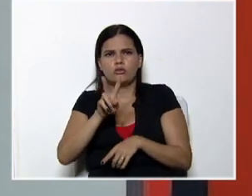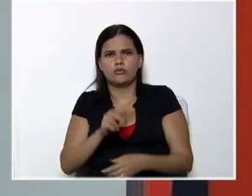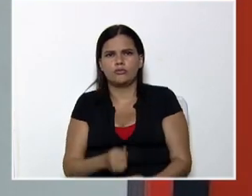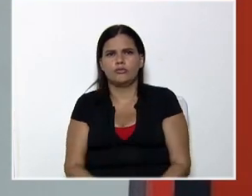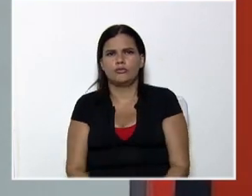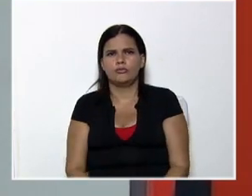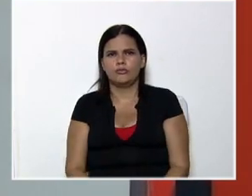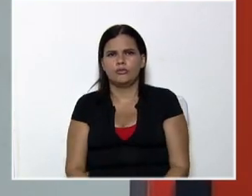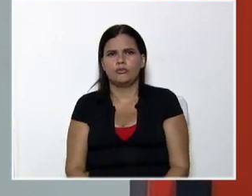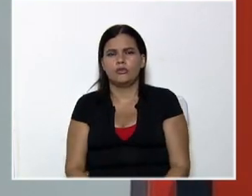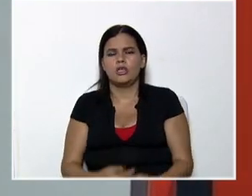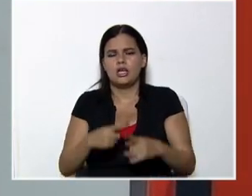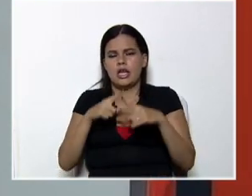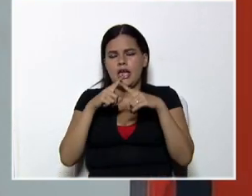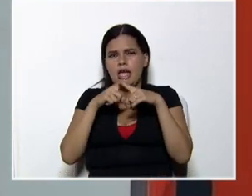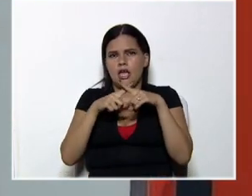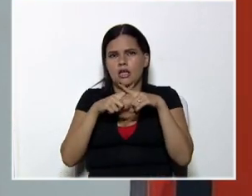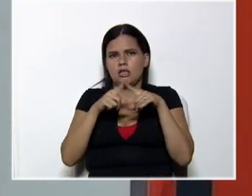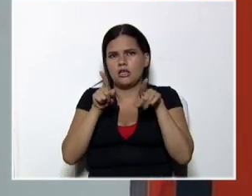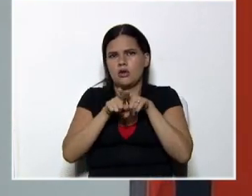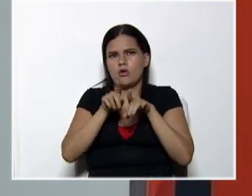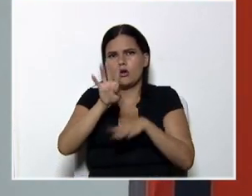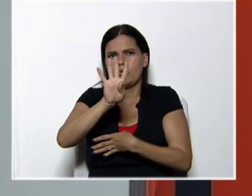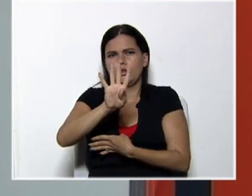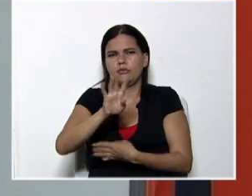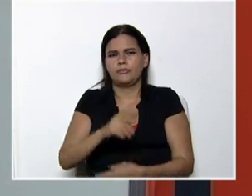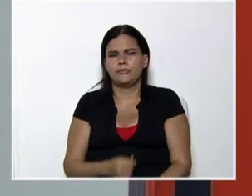y x igual a 4.